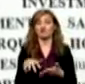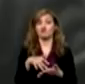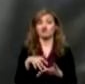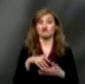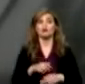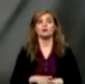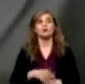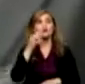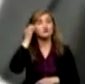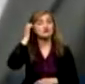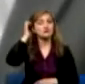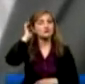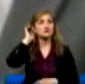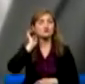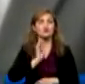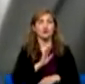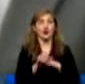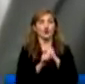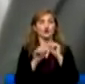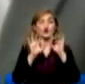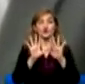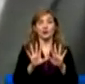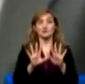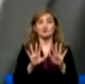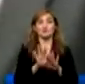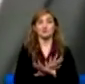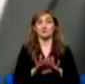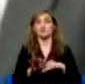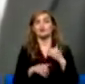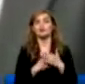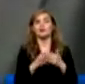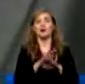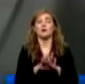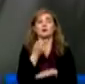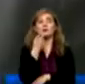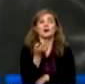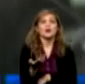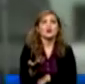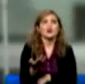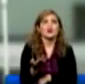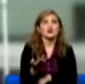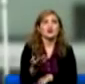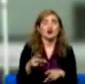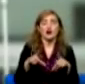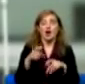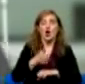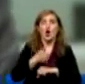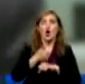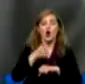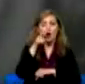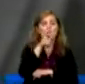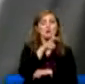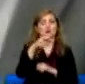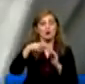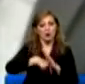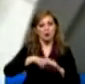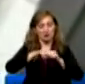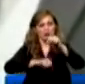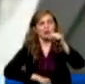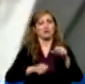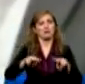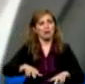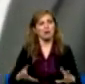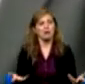cuestionado. Hace 10 años que estamos y cuando se acaba esto, ¿por qué no dábamos también paso? Saquemos también